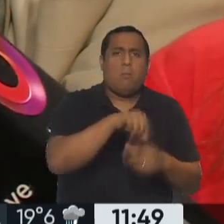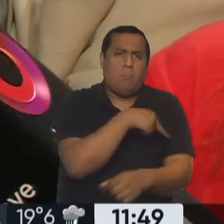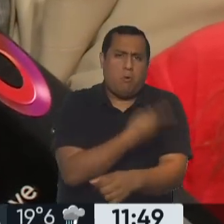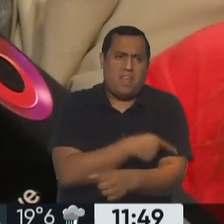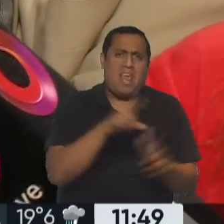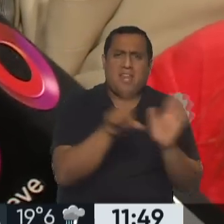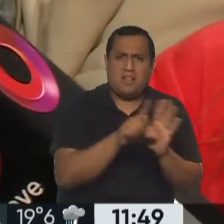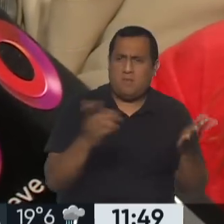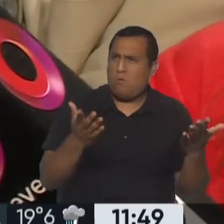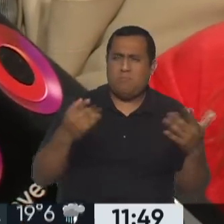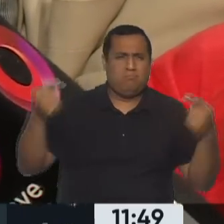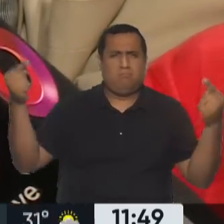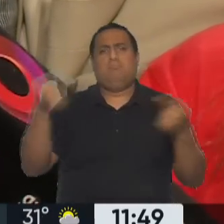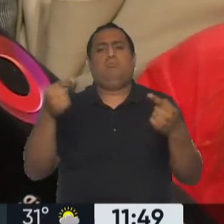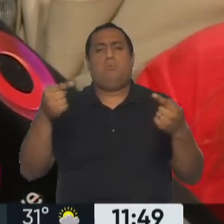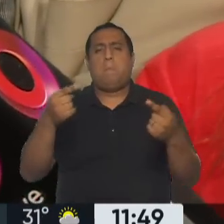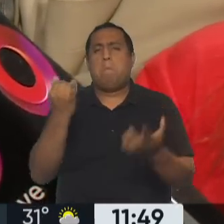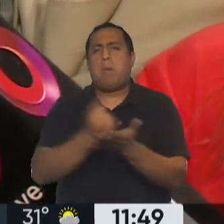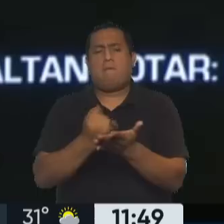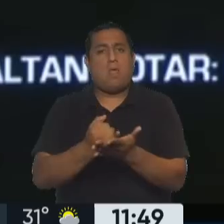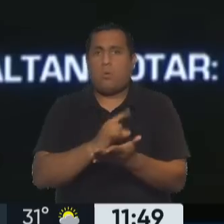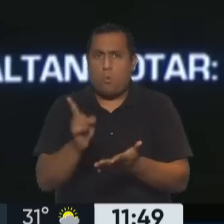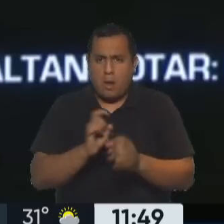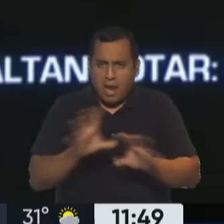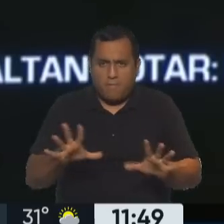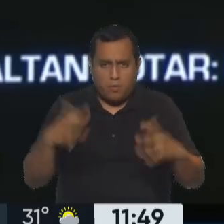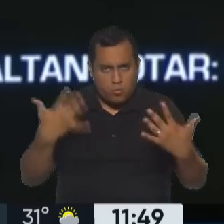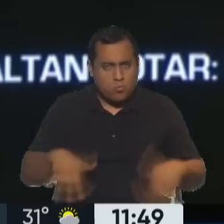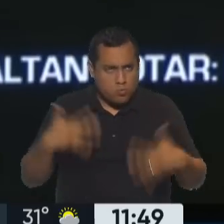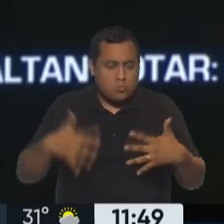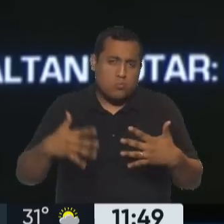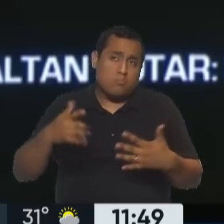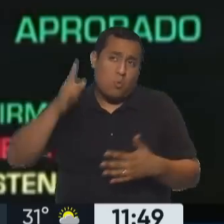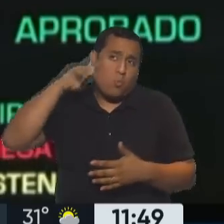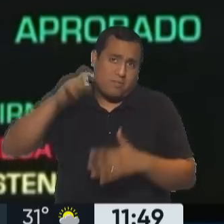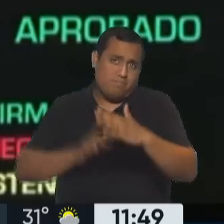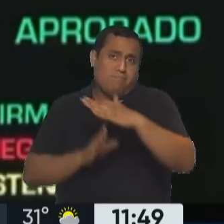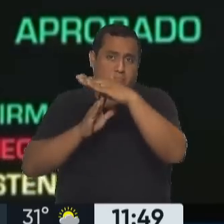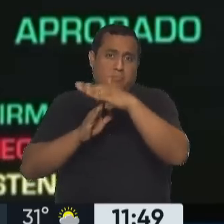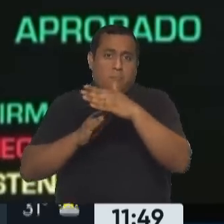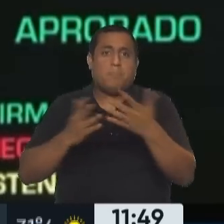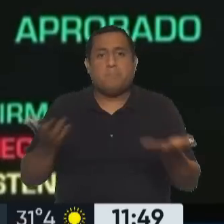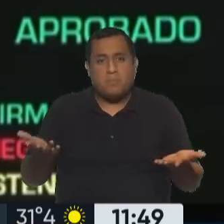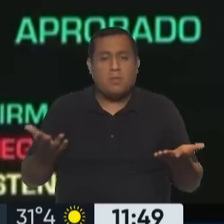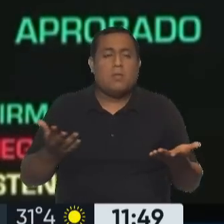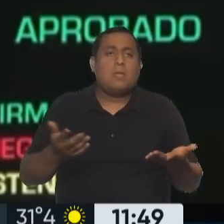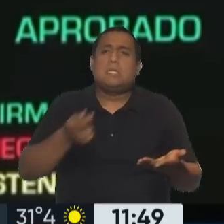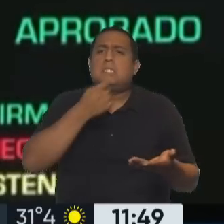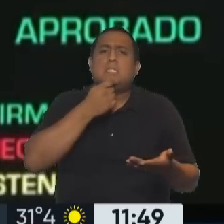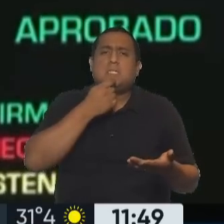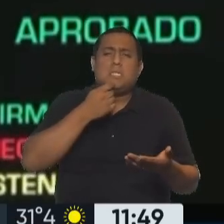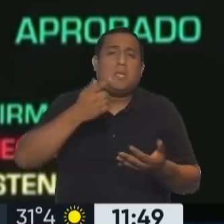Es un conflicto de poder muy serio el que generó la Corte Suprema de Justicia de la Nación. Si se judicializa, lo único que están haciendo